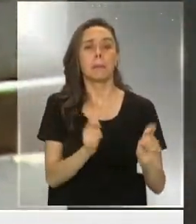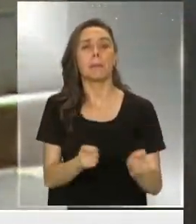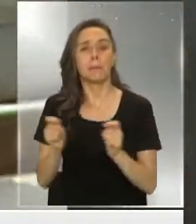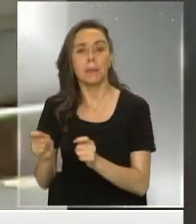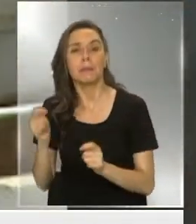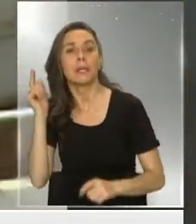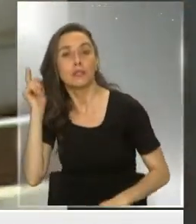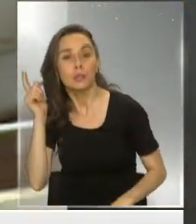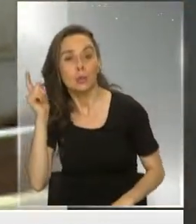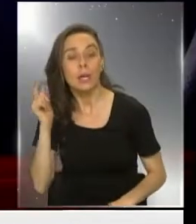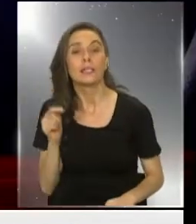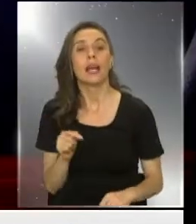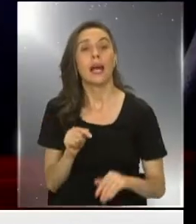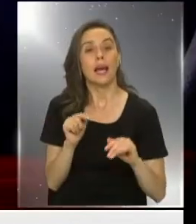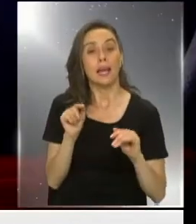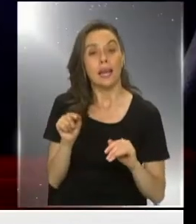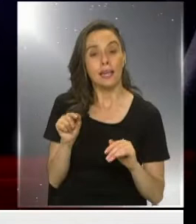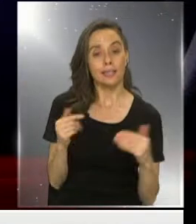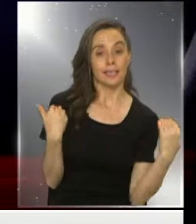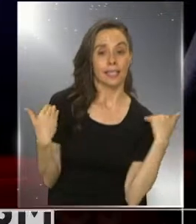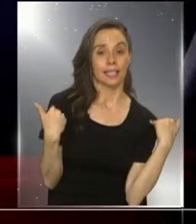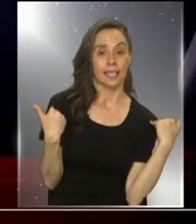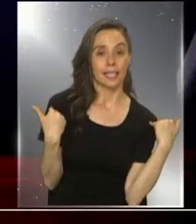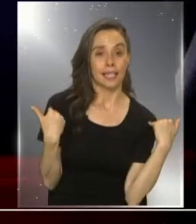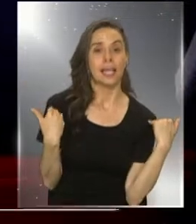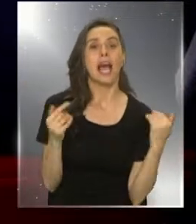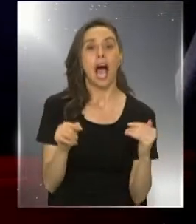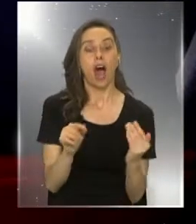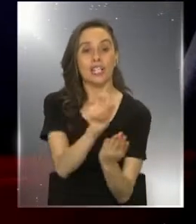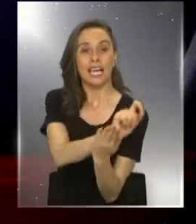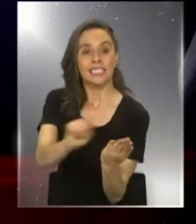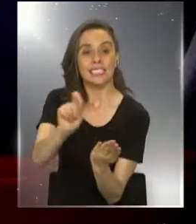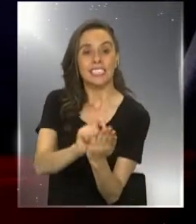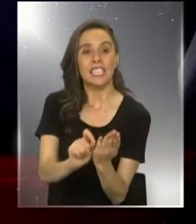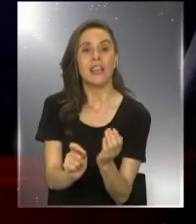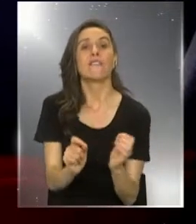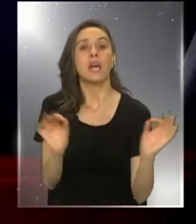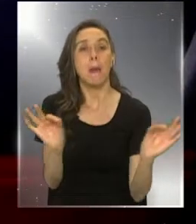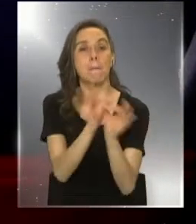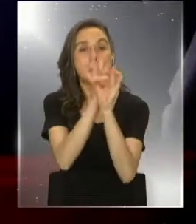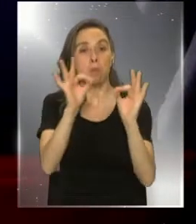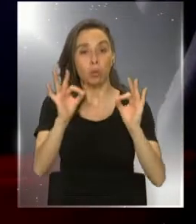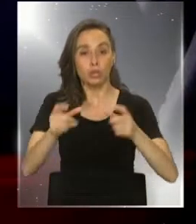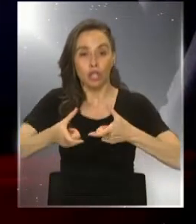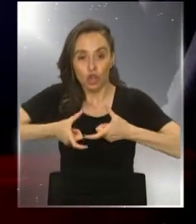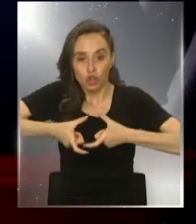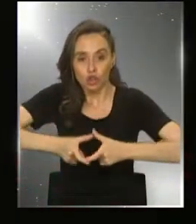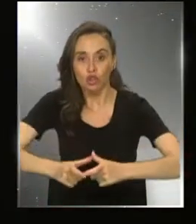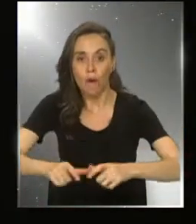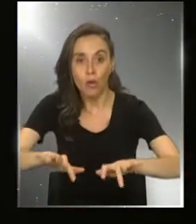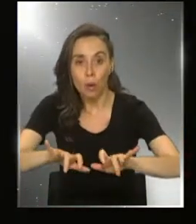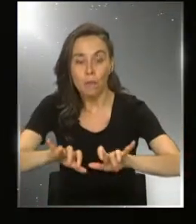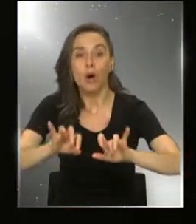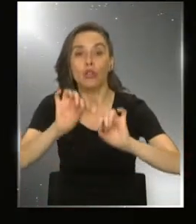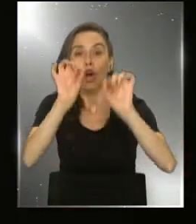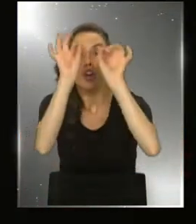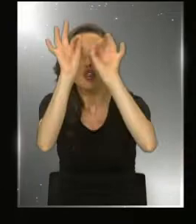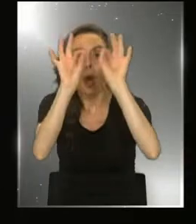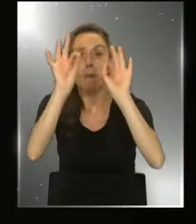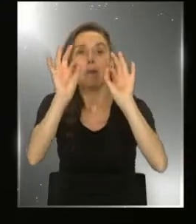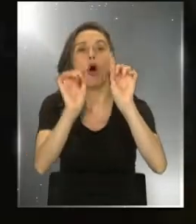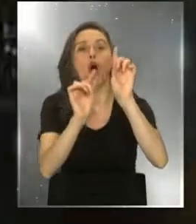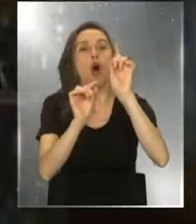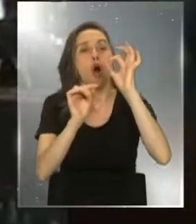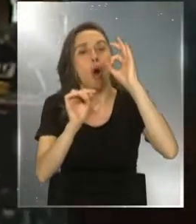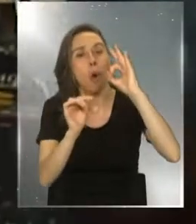Pero acá los invitan a escribir con la tecnología, a escribir música a través de un software computacional. ¿Había unas ganas de ustedes